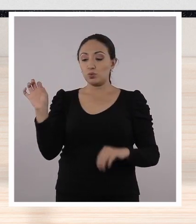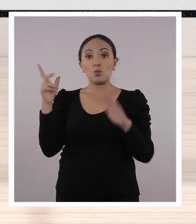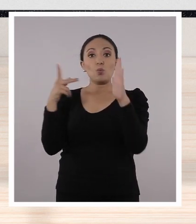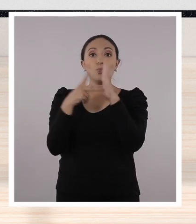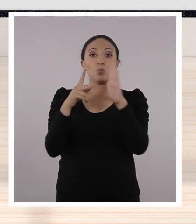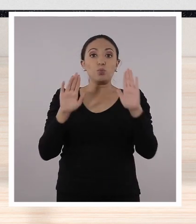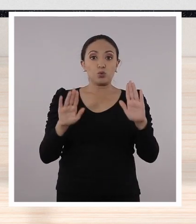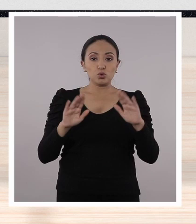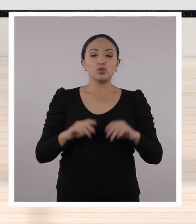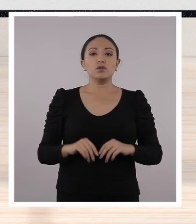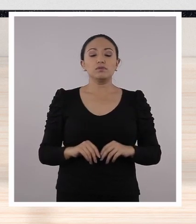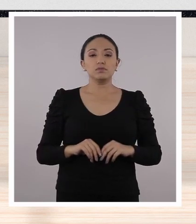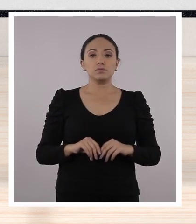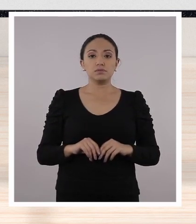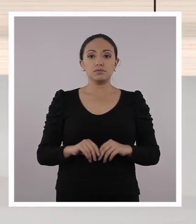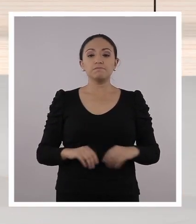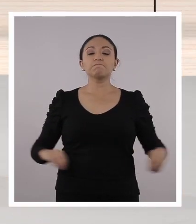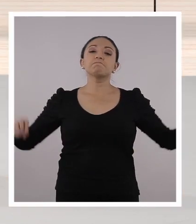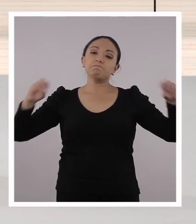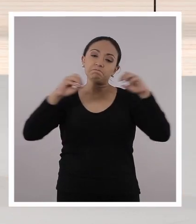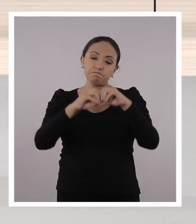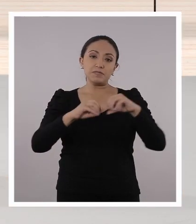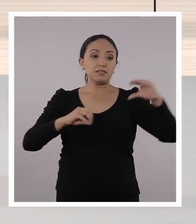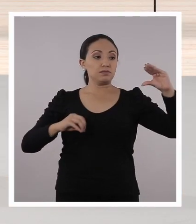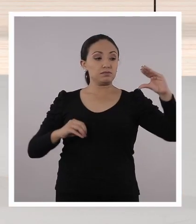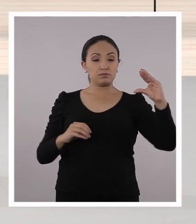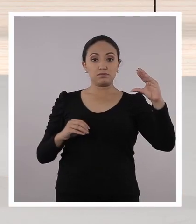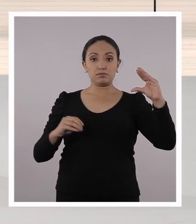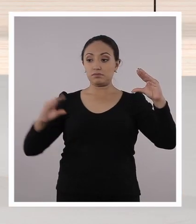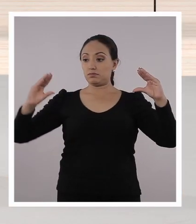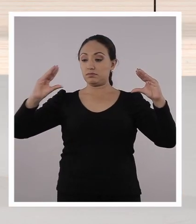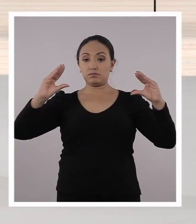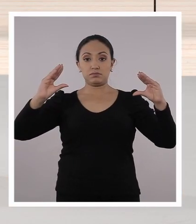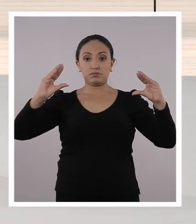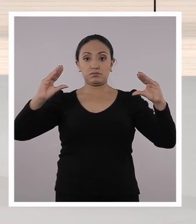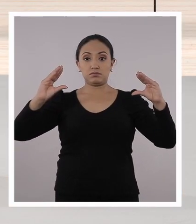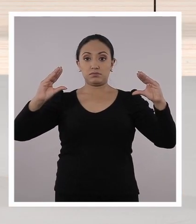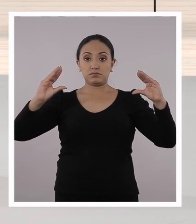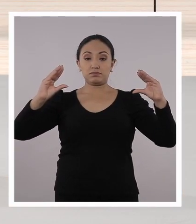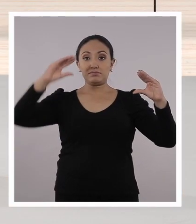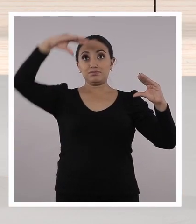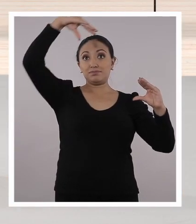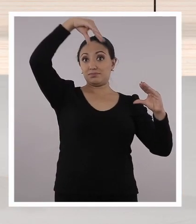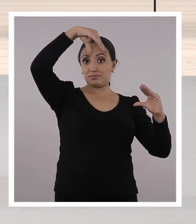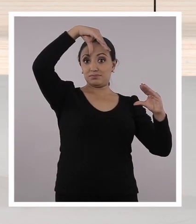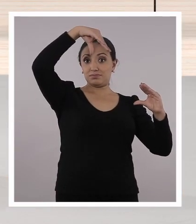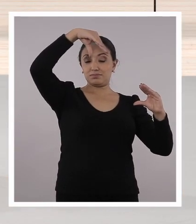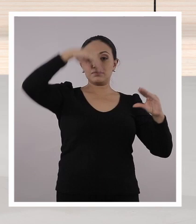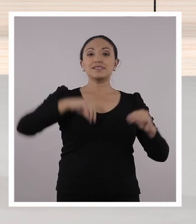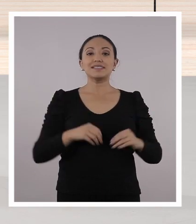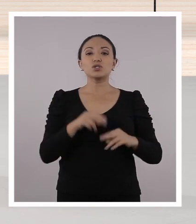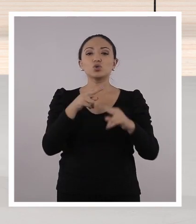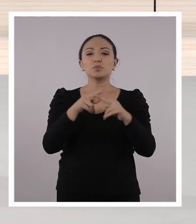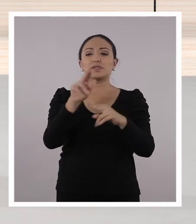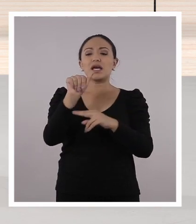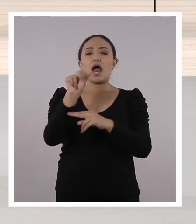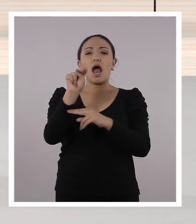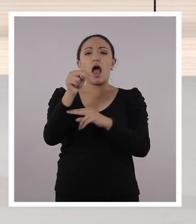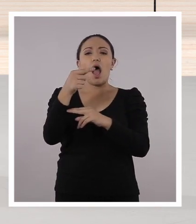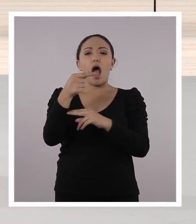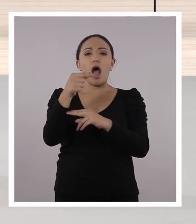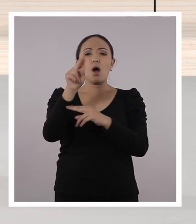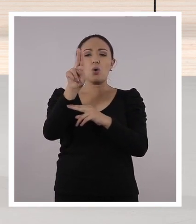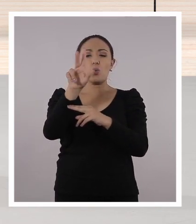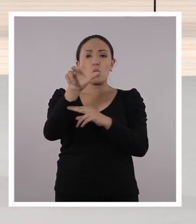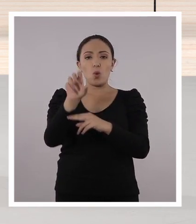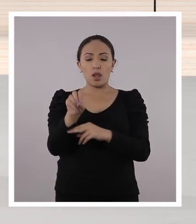los lados se llaman vértices y lógicamente las aperturas serán los ángulos. Recuerden